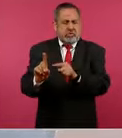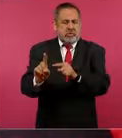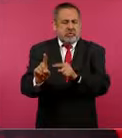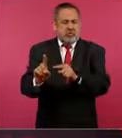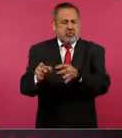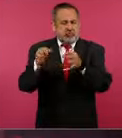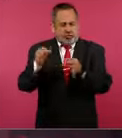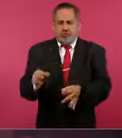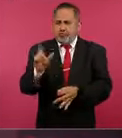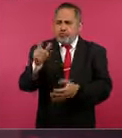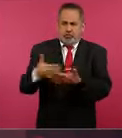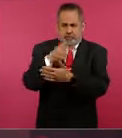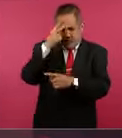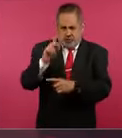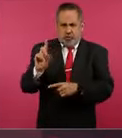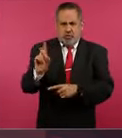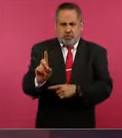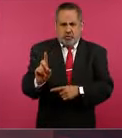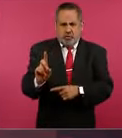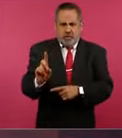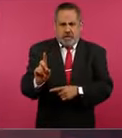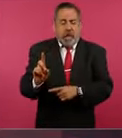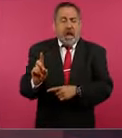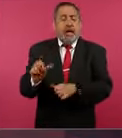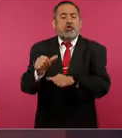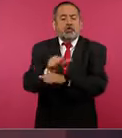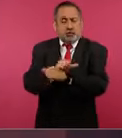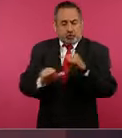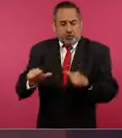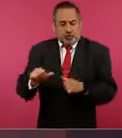que sea sustituta.